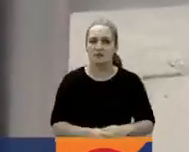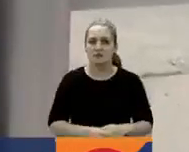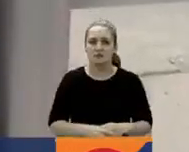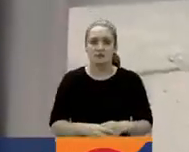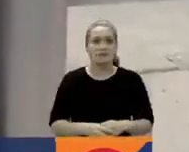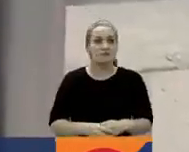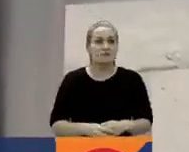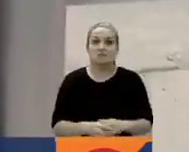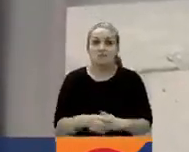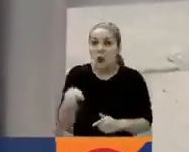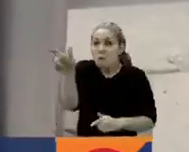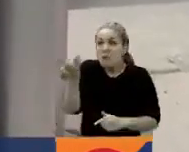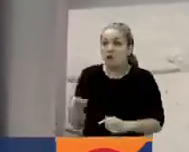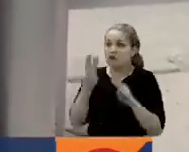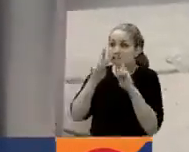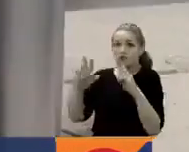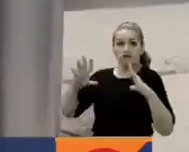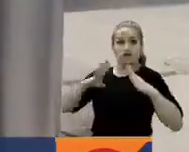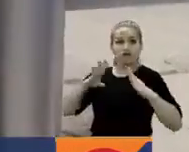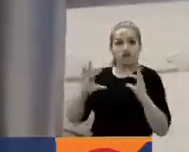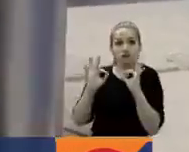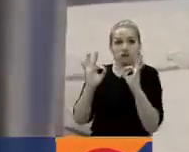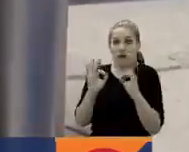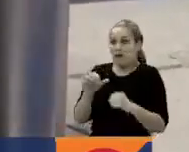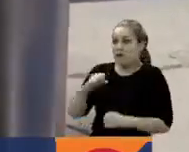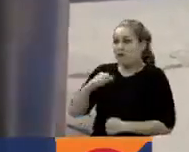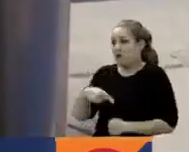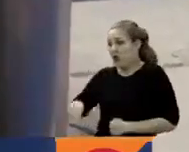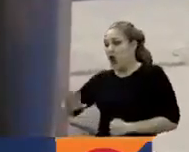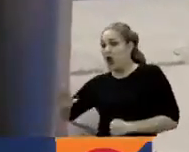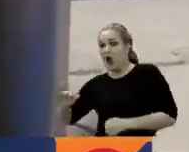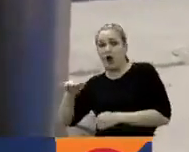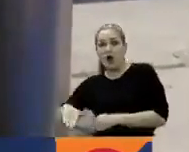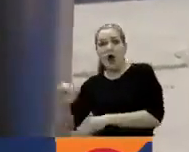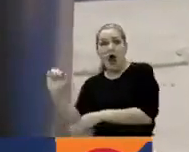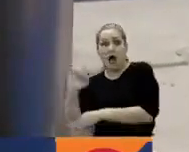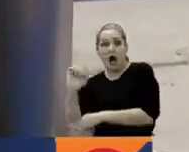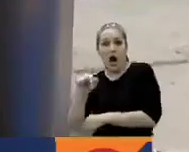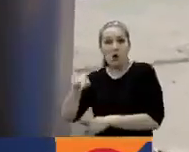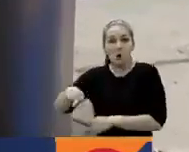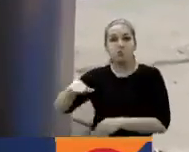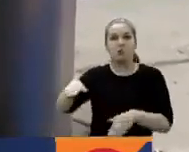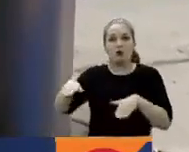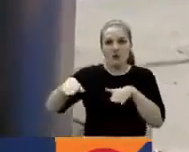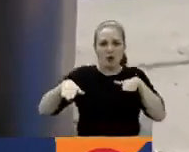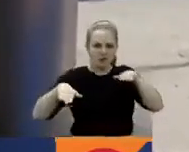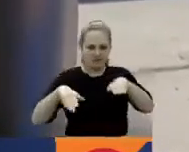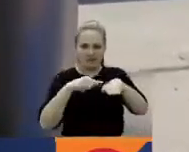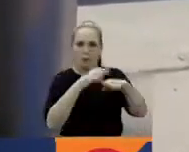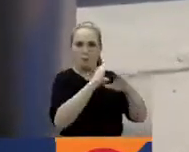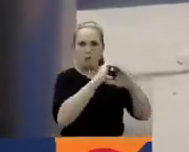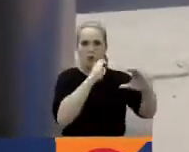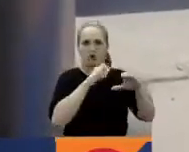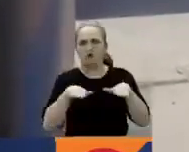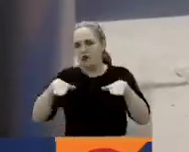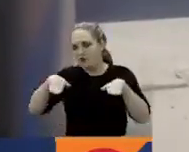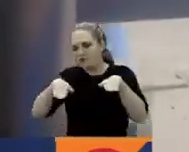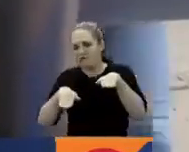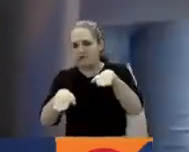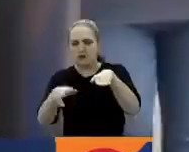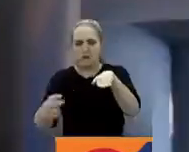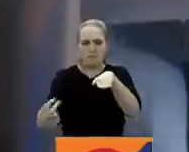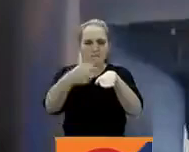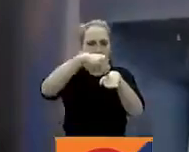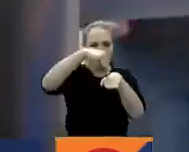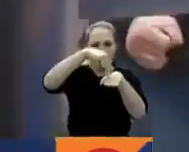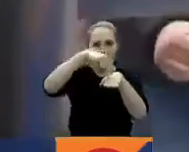Una gente que bien vestida, andaban hasta en carro y todo, con placas tapadas, y pues le cayeron por la espalda y le dieron como